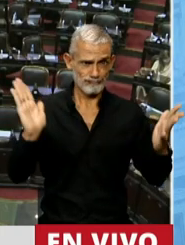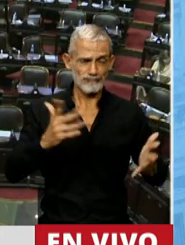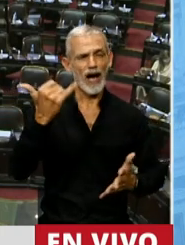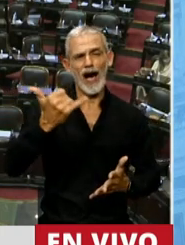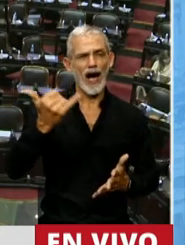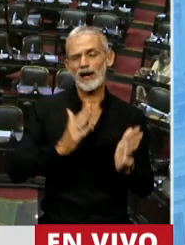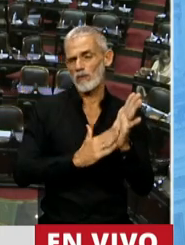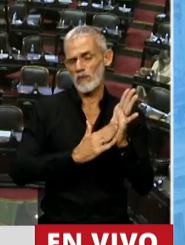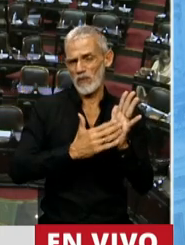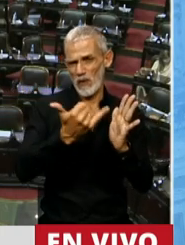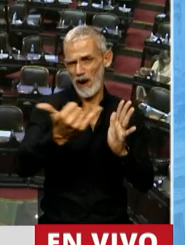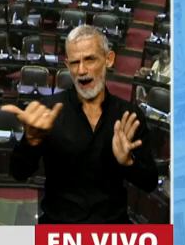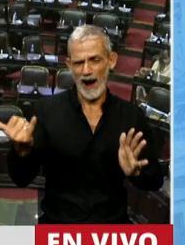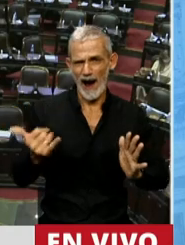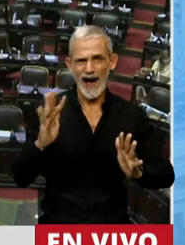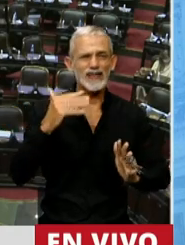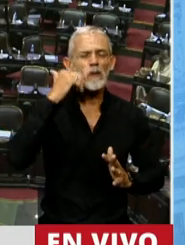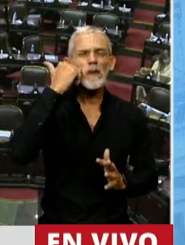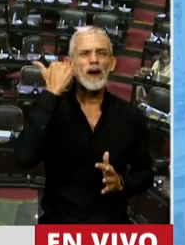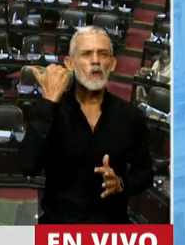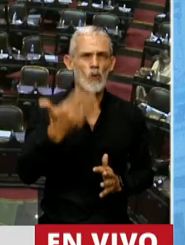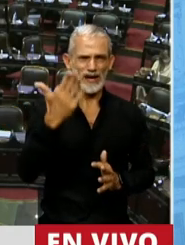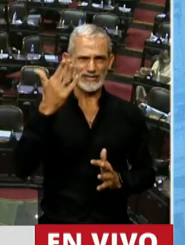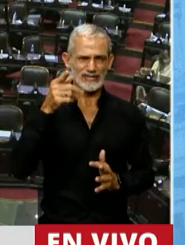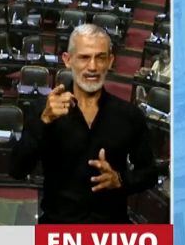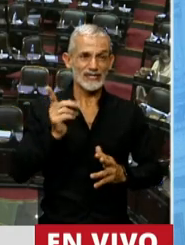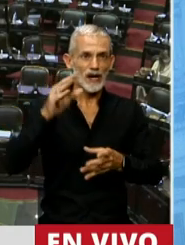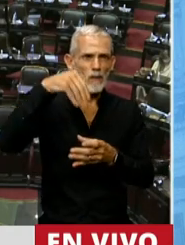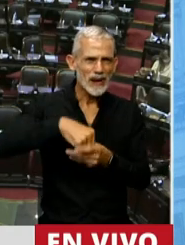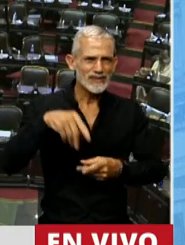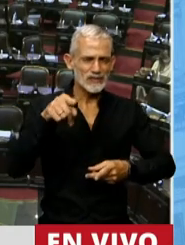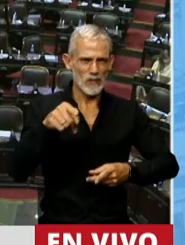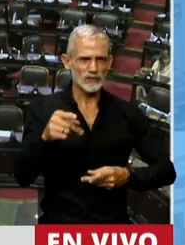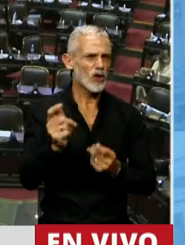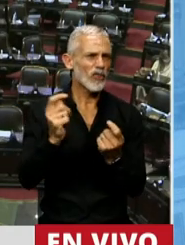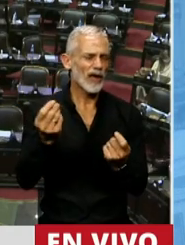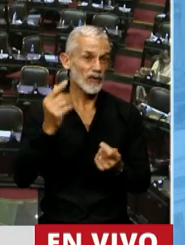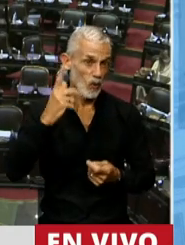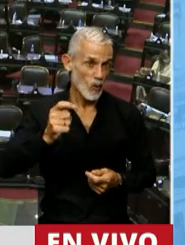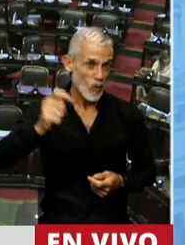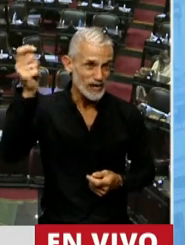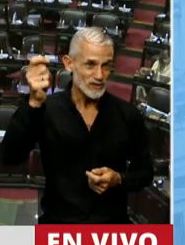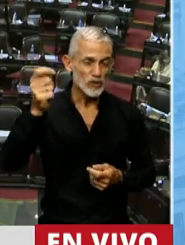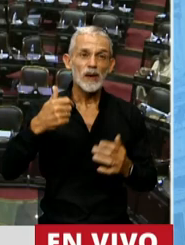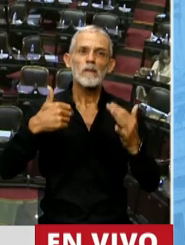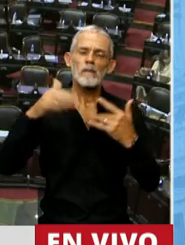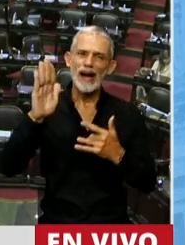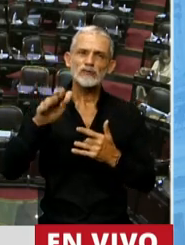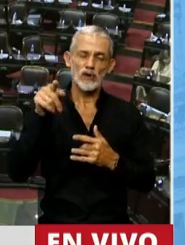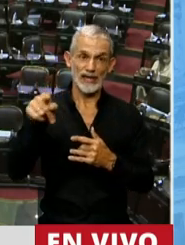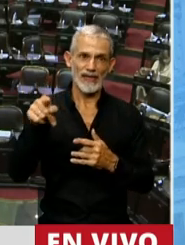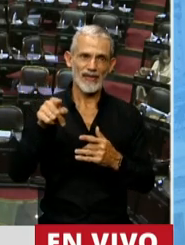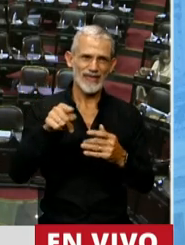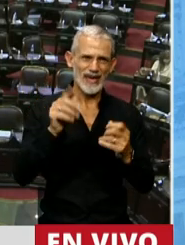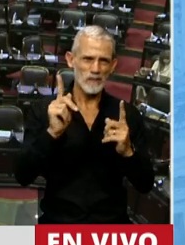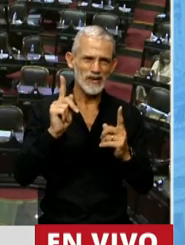quedado demostrada que ha sido una vergüenza la participación en juicio de la mayoría de estos